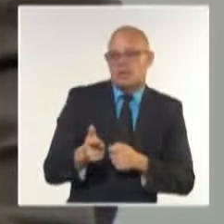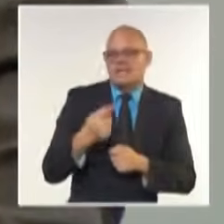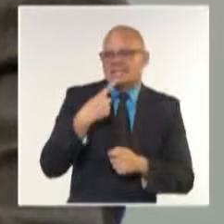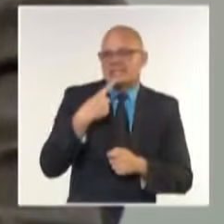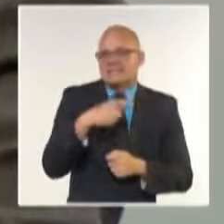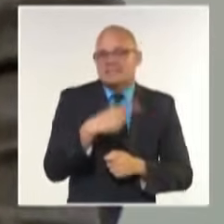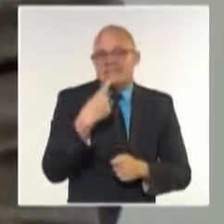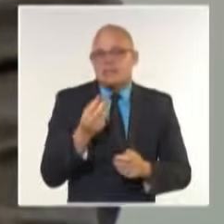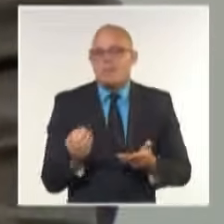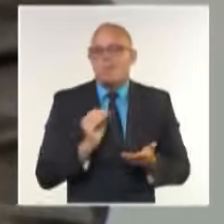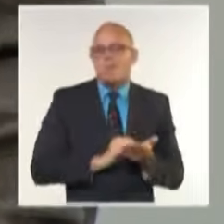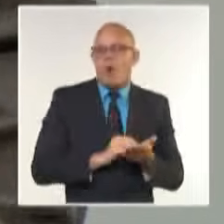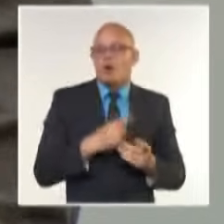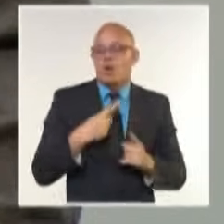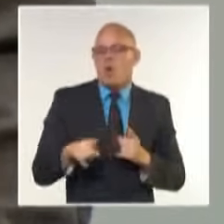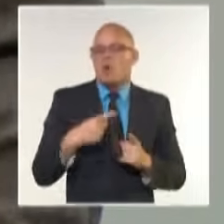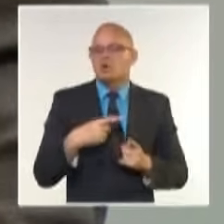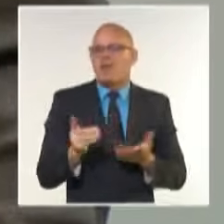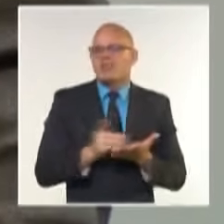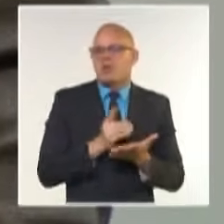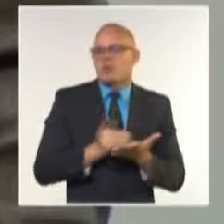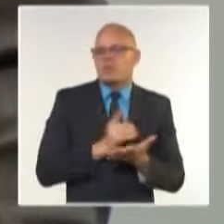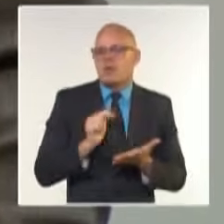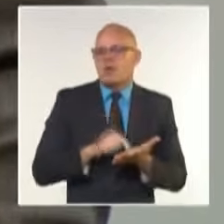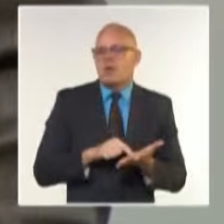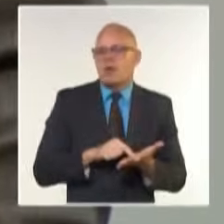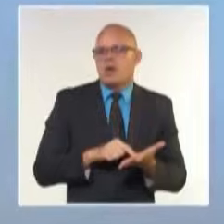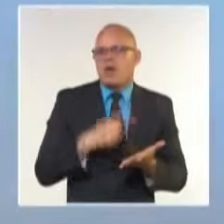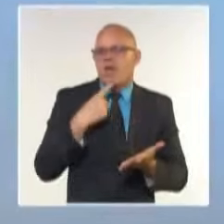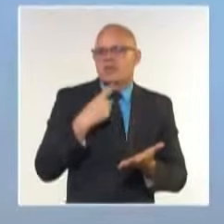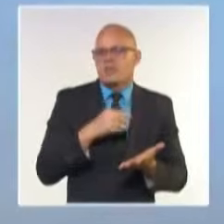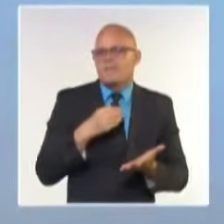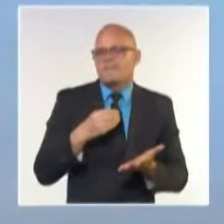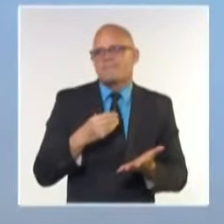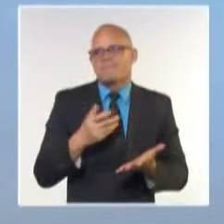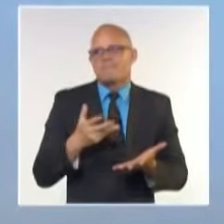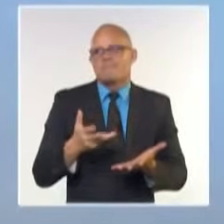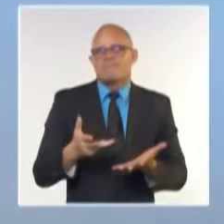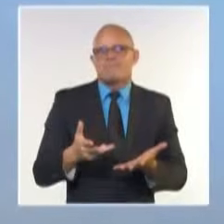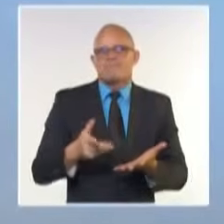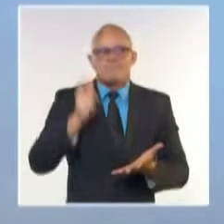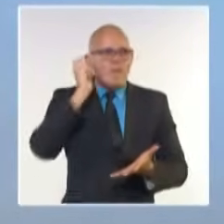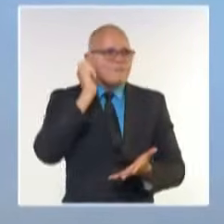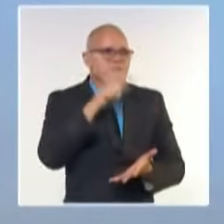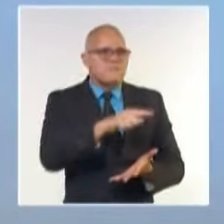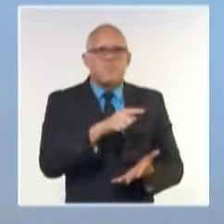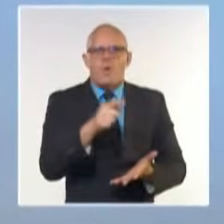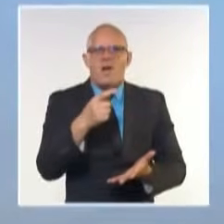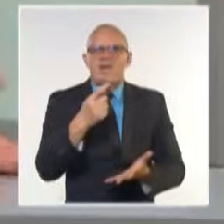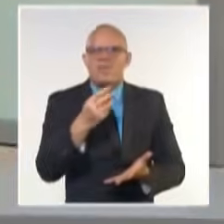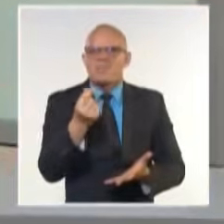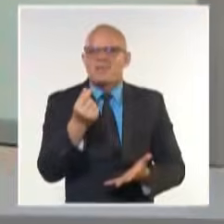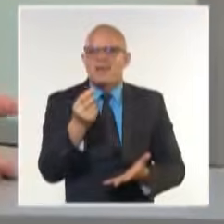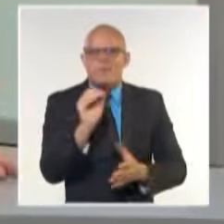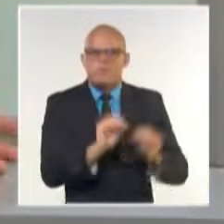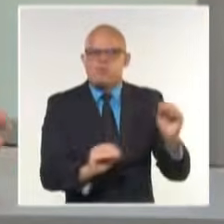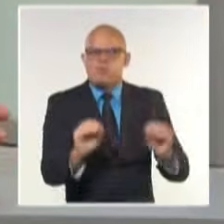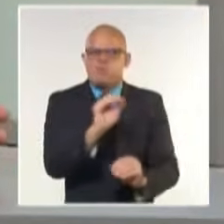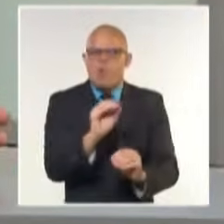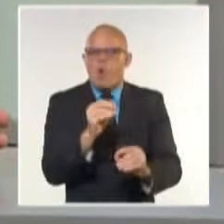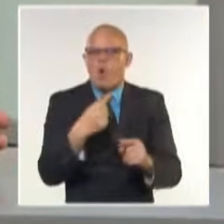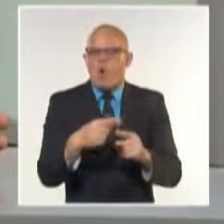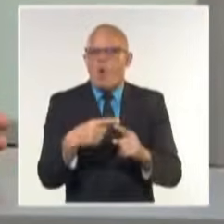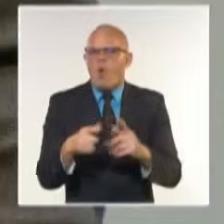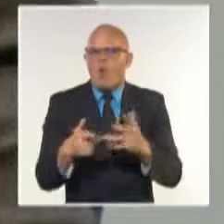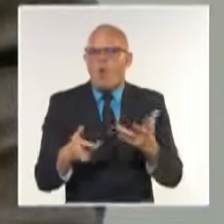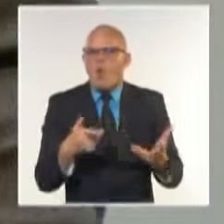deuda por pagar de la UEB hacia la empresa. En otras palabras, usó el dinero que no correspondía a eso para que a lo mejor nunca se vieran o se